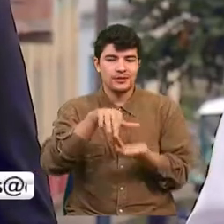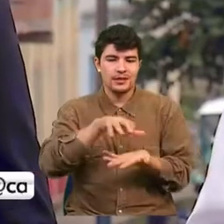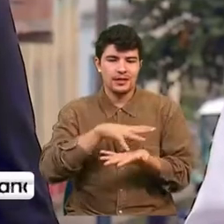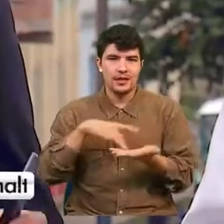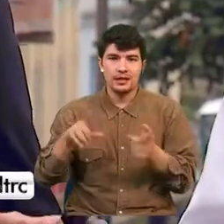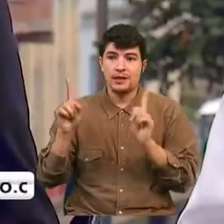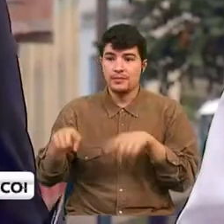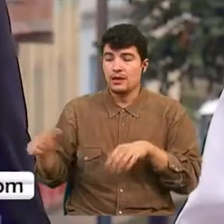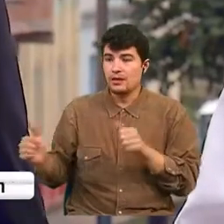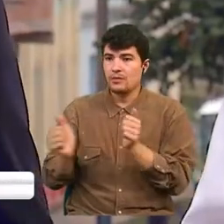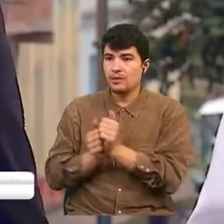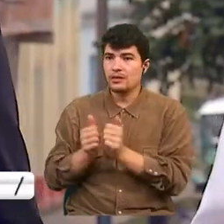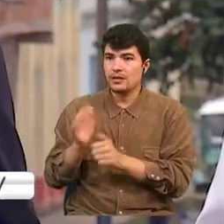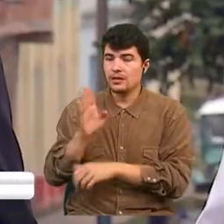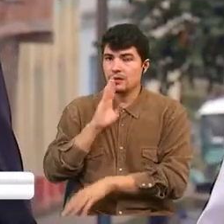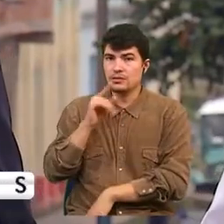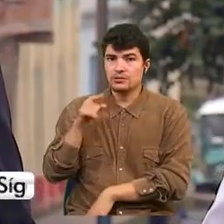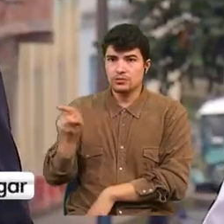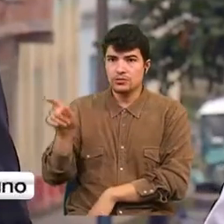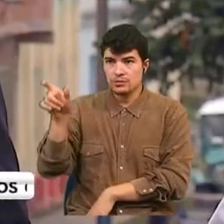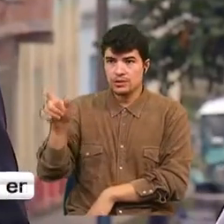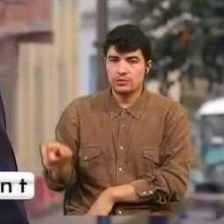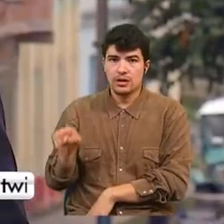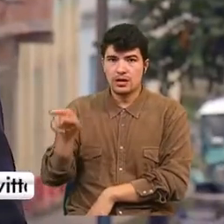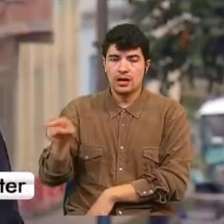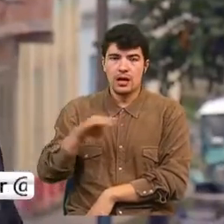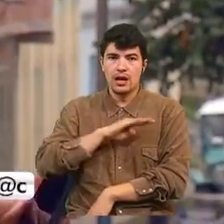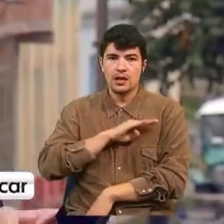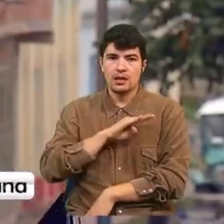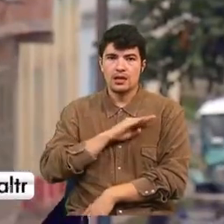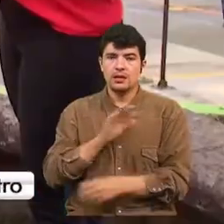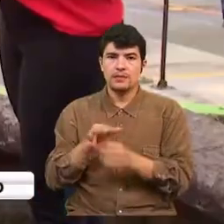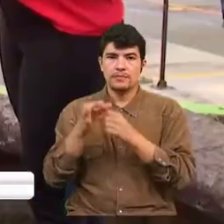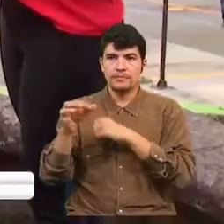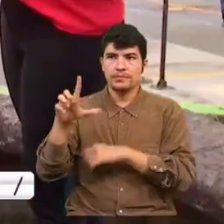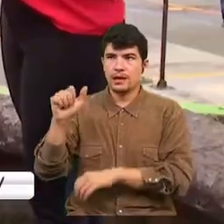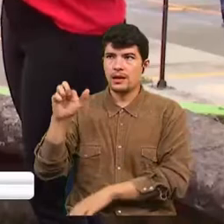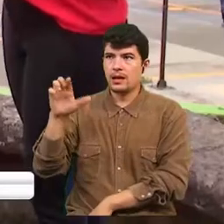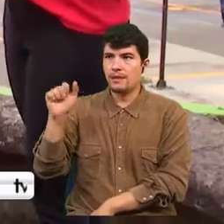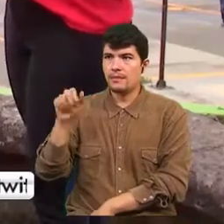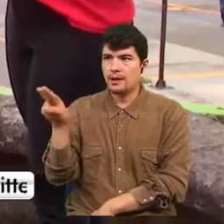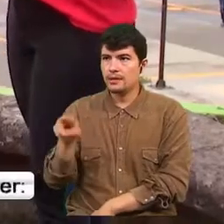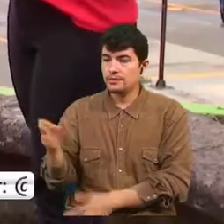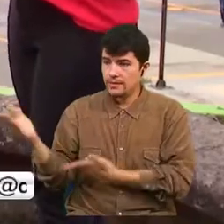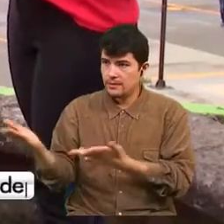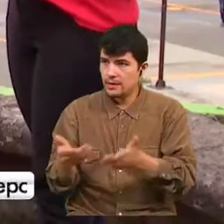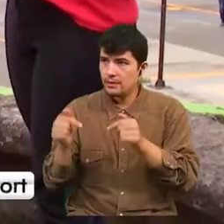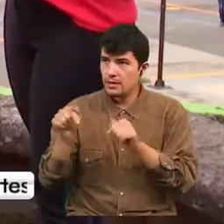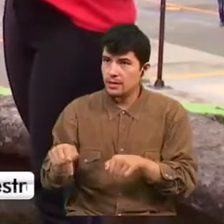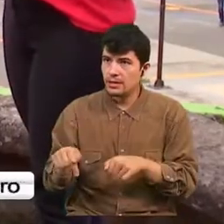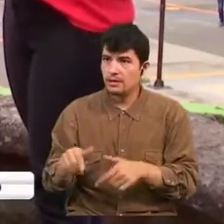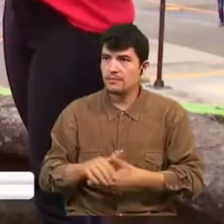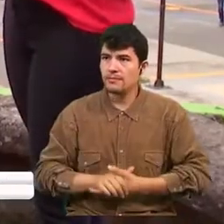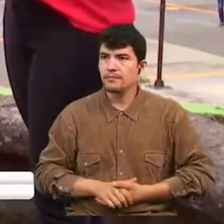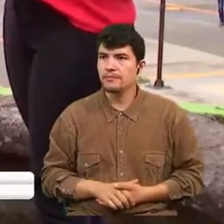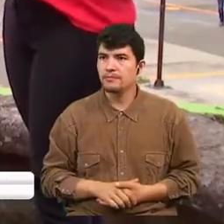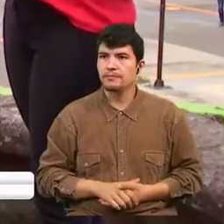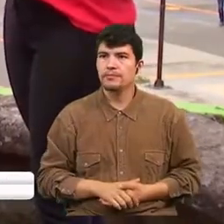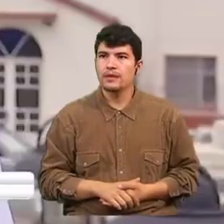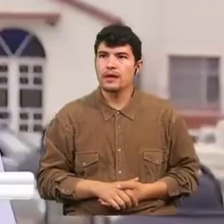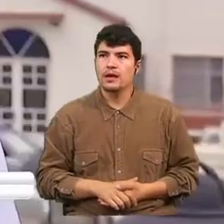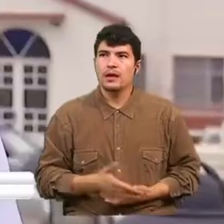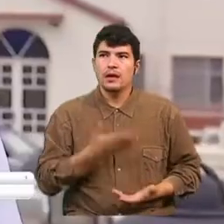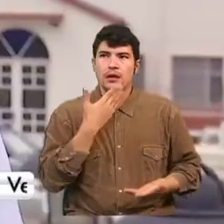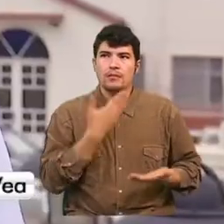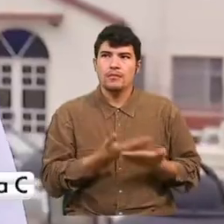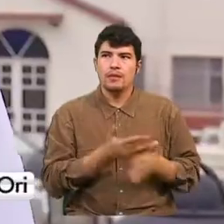también con nosotros en esta emisión el alcalde del municipio de La Paz. Alcalde, bienvenido a este cubrimiento especial de Oriente Noticias. Buenas tardes. Muy